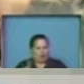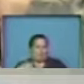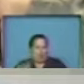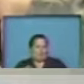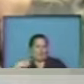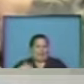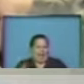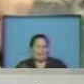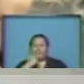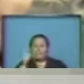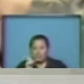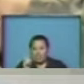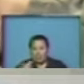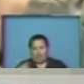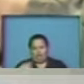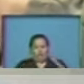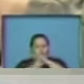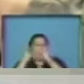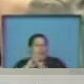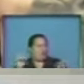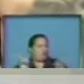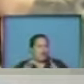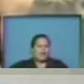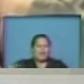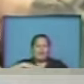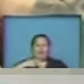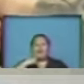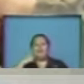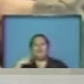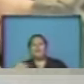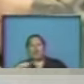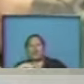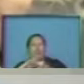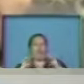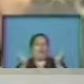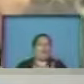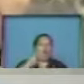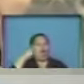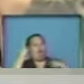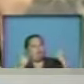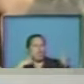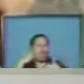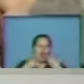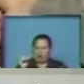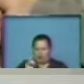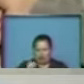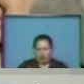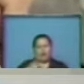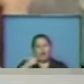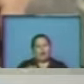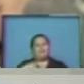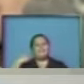eso hay un sindicato, si no sería una anarquía fenomenal. No es la Comuna de París acá donde todo el mundo se sienta y opina y dice lo que siente. Hay